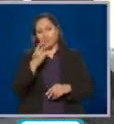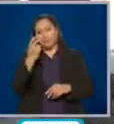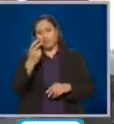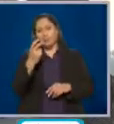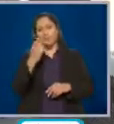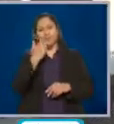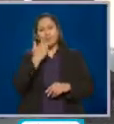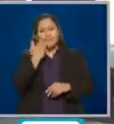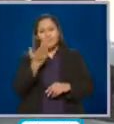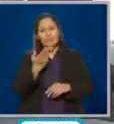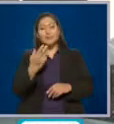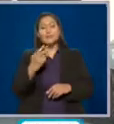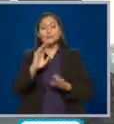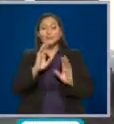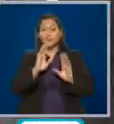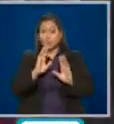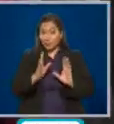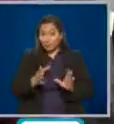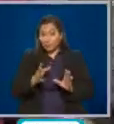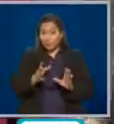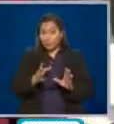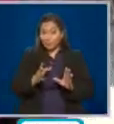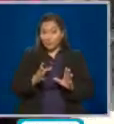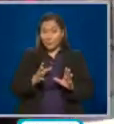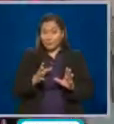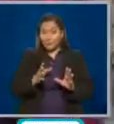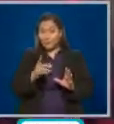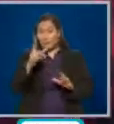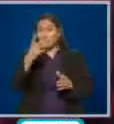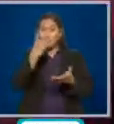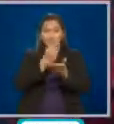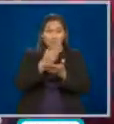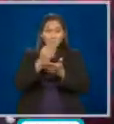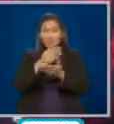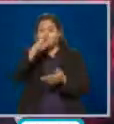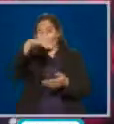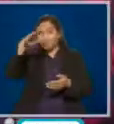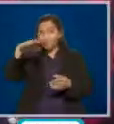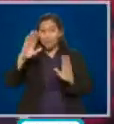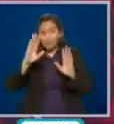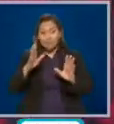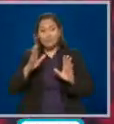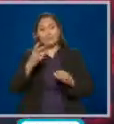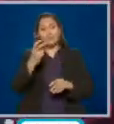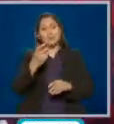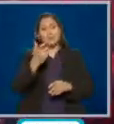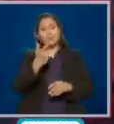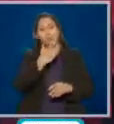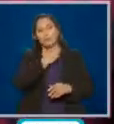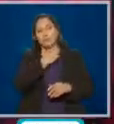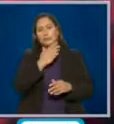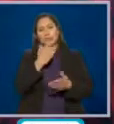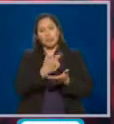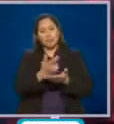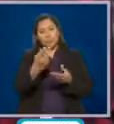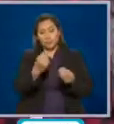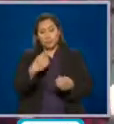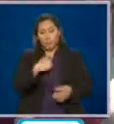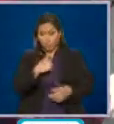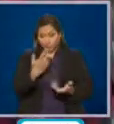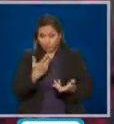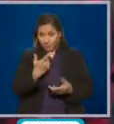meta, de que si ya nos hicieron, que nos restauraron las fachadas, que cuesta muchísimo, si nosotros hubiéramos querido